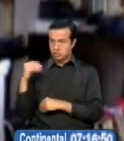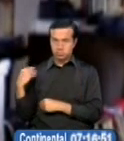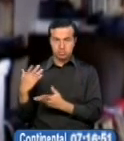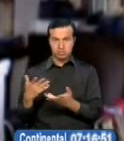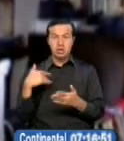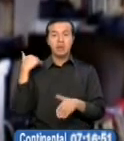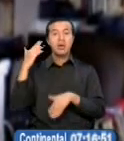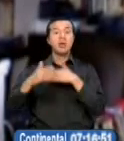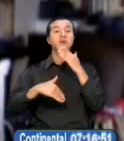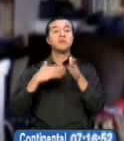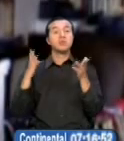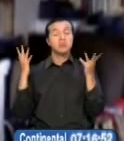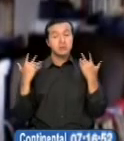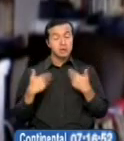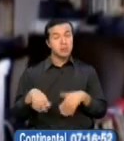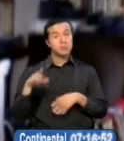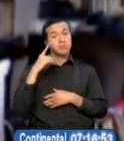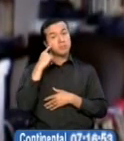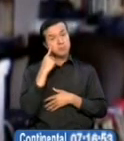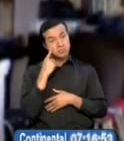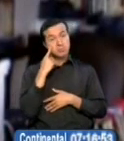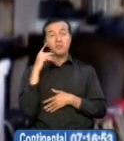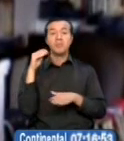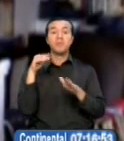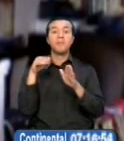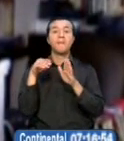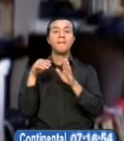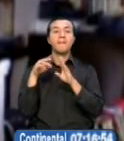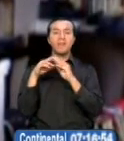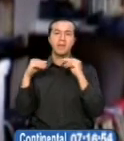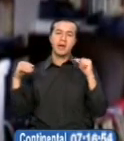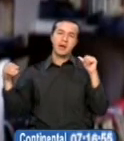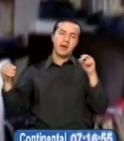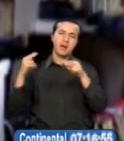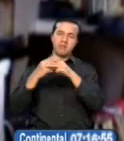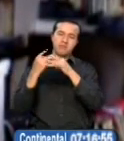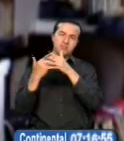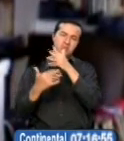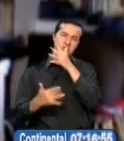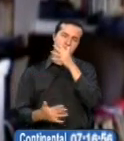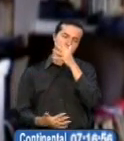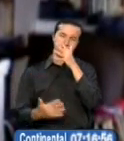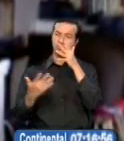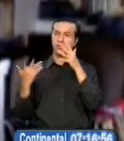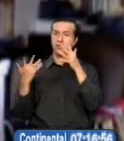luego se establece la posibilidad de crear un banco de tierras con el cual se